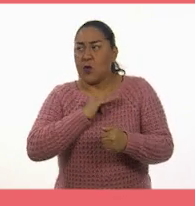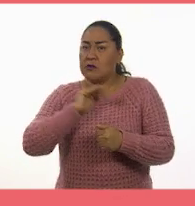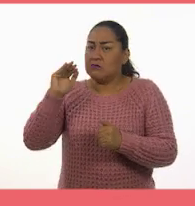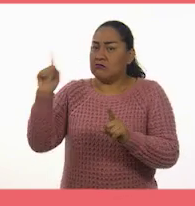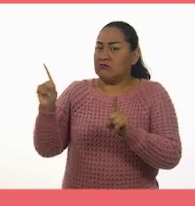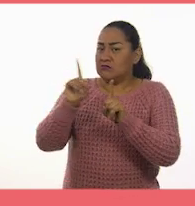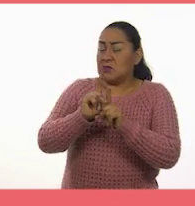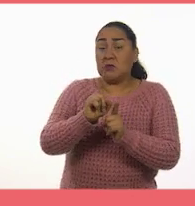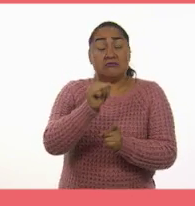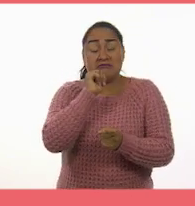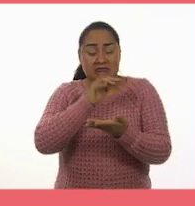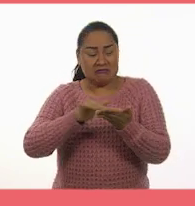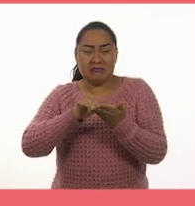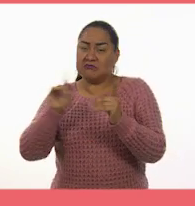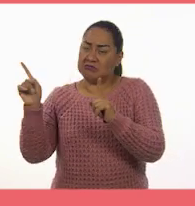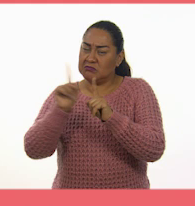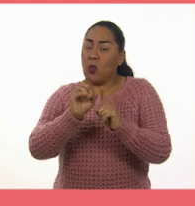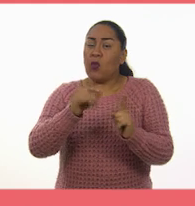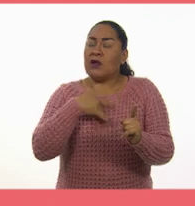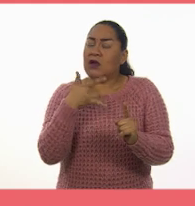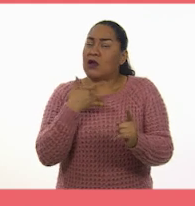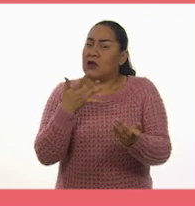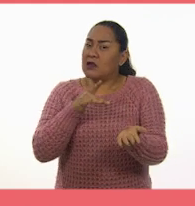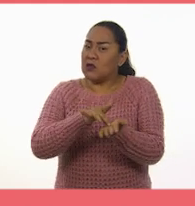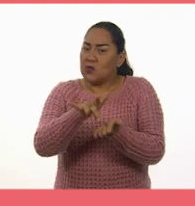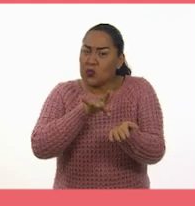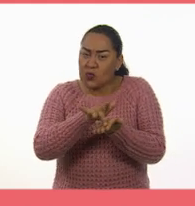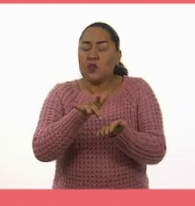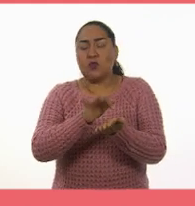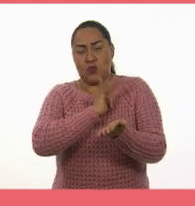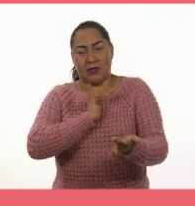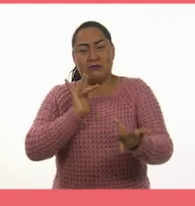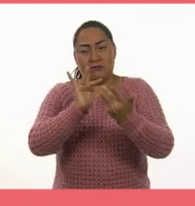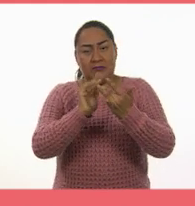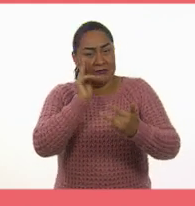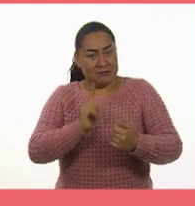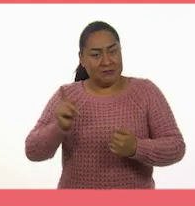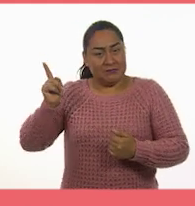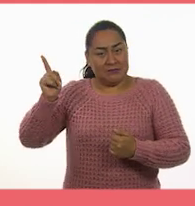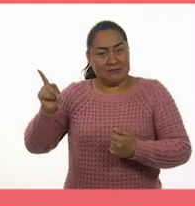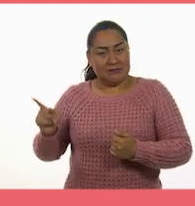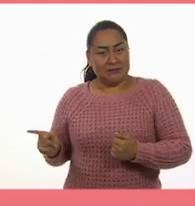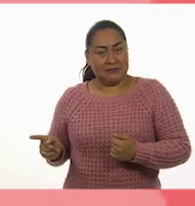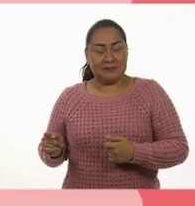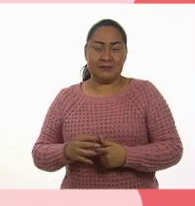aún no lees. ¿O necesitas ayuda para resolver tus dudas? Contáctanos.